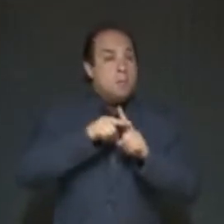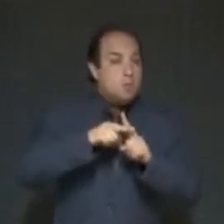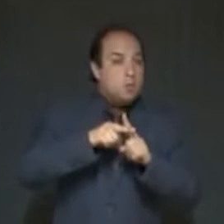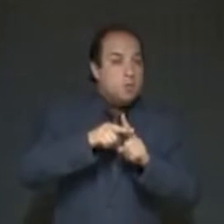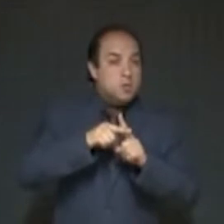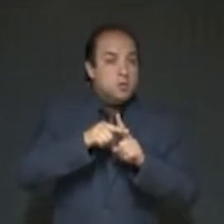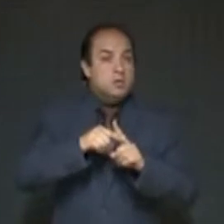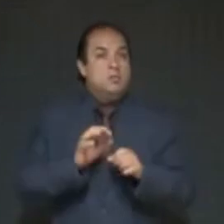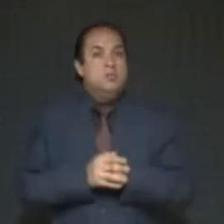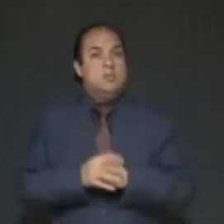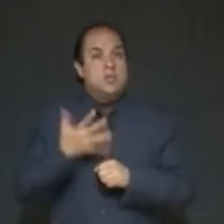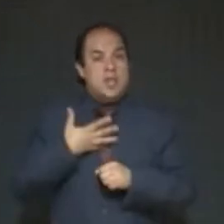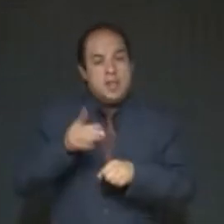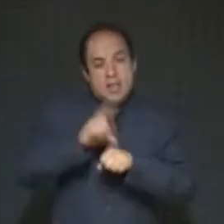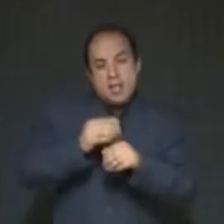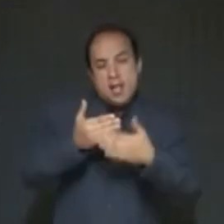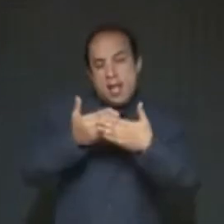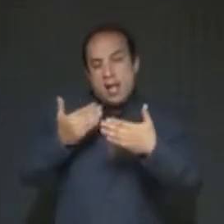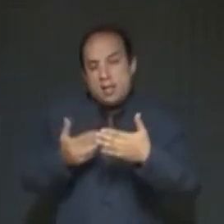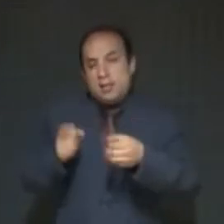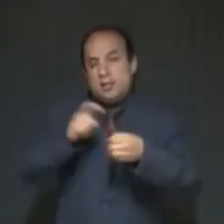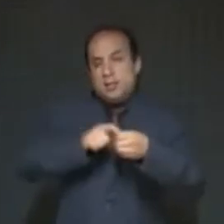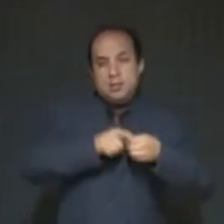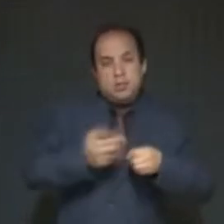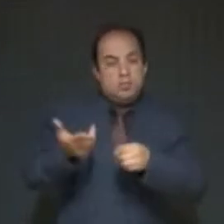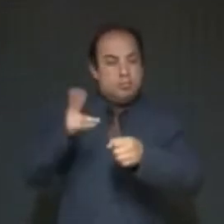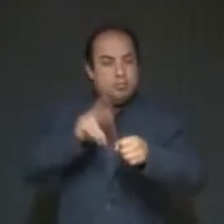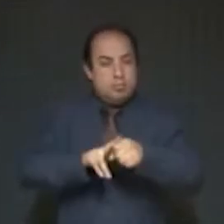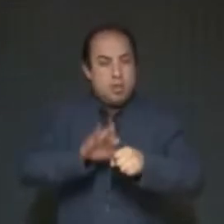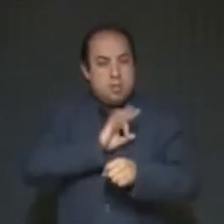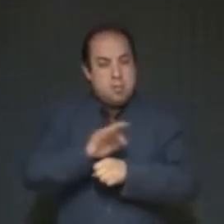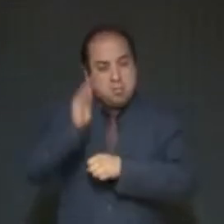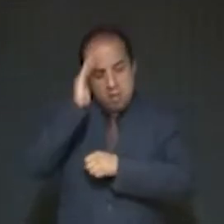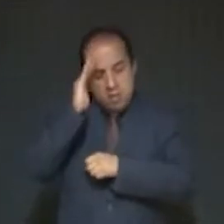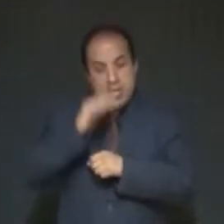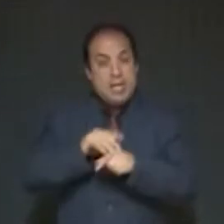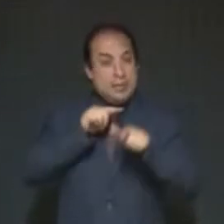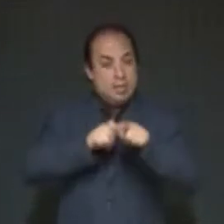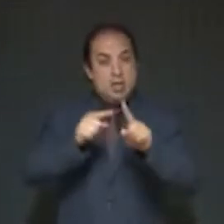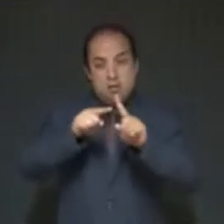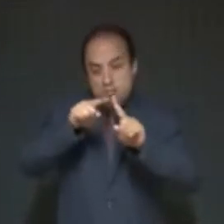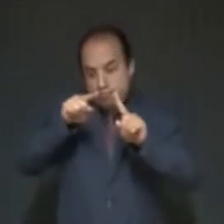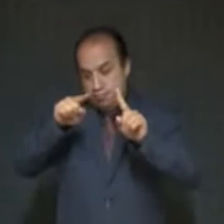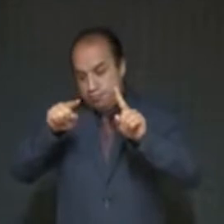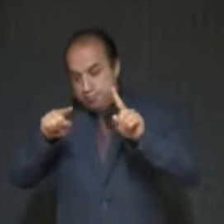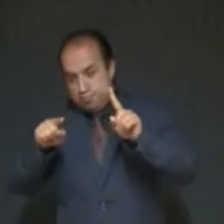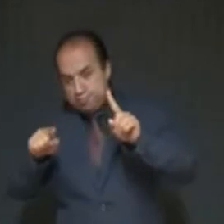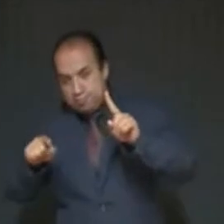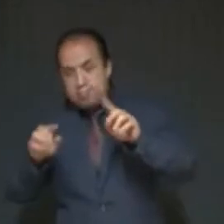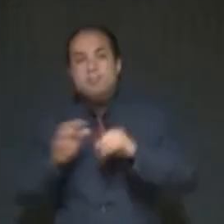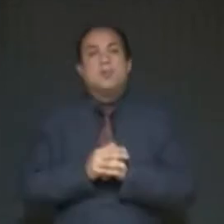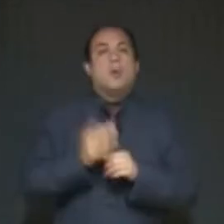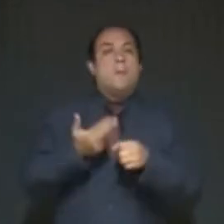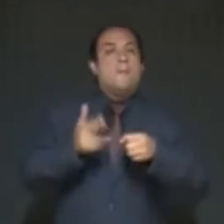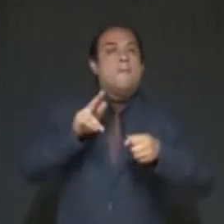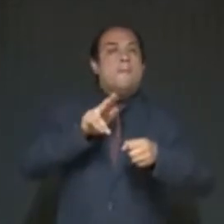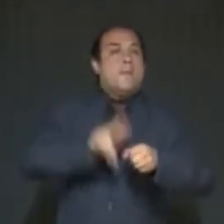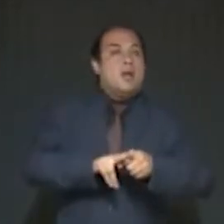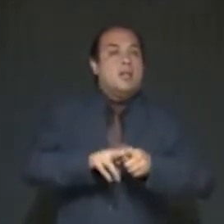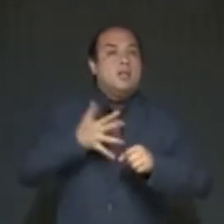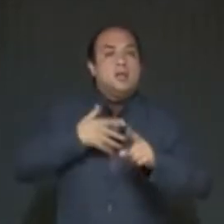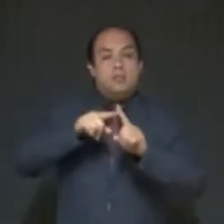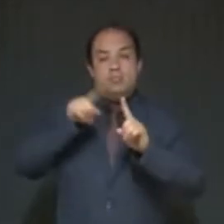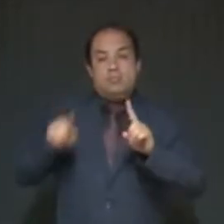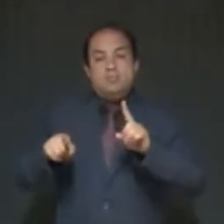días antes que los ingresos hospitalarios, podemos todavía proyectar que van a seguir bajando los ingresos hospitalarios al ver la curva de positivos identificados